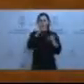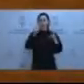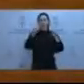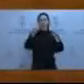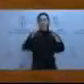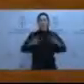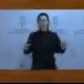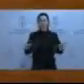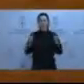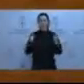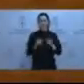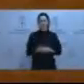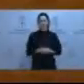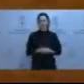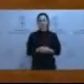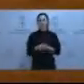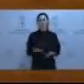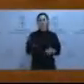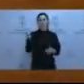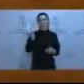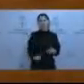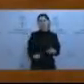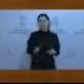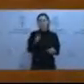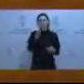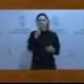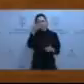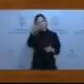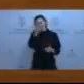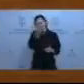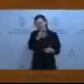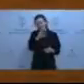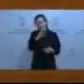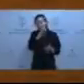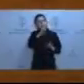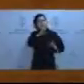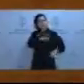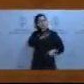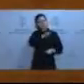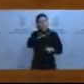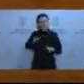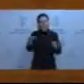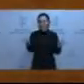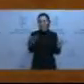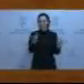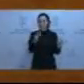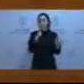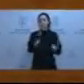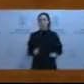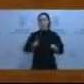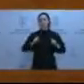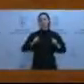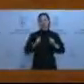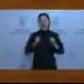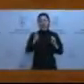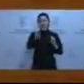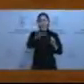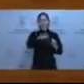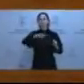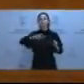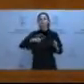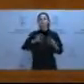comillas. Profesionales que, no siendo sospechosos de ser del Partido Popular, asignaban a nuestra región una calificación